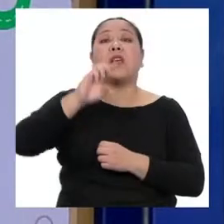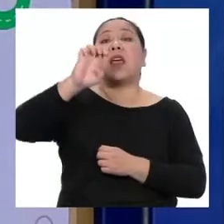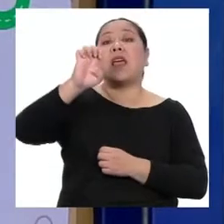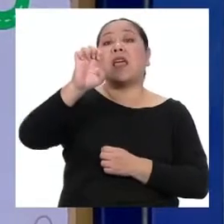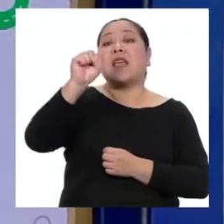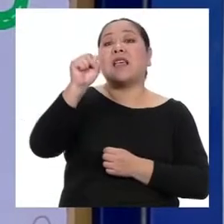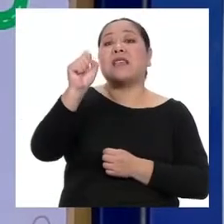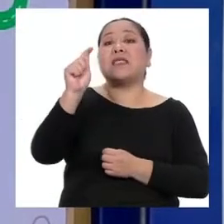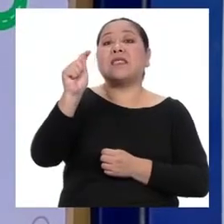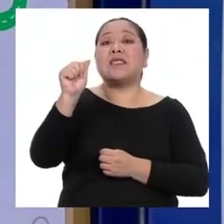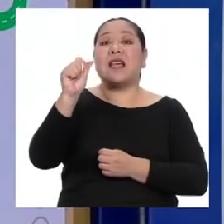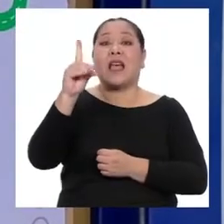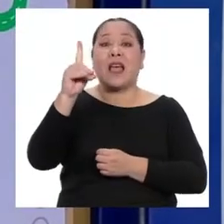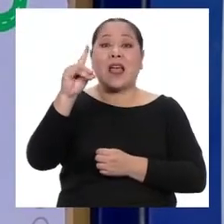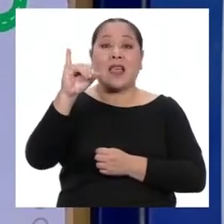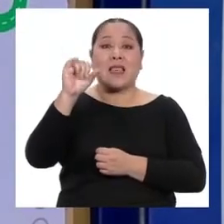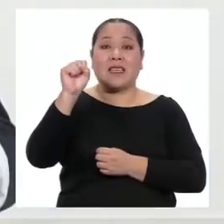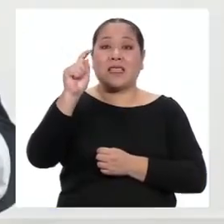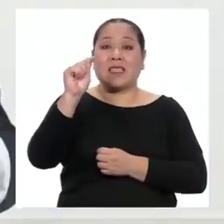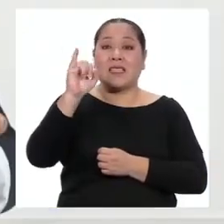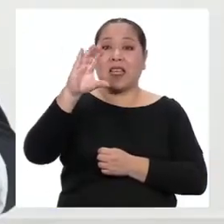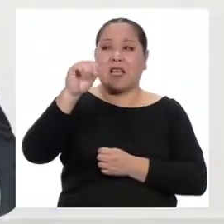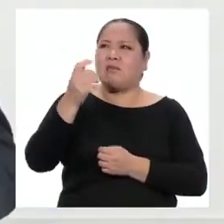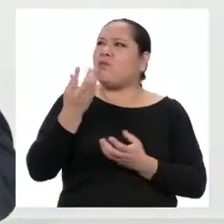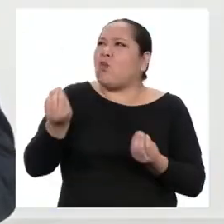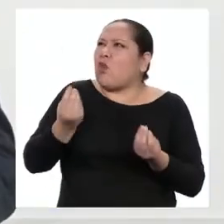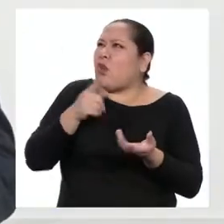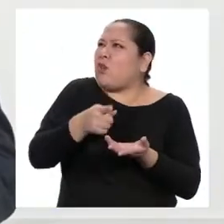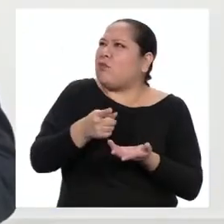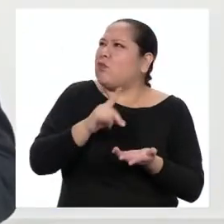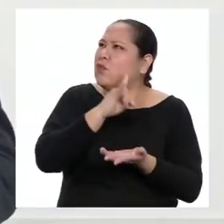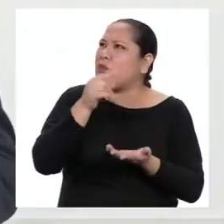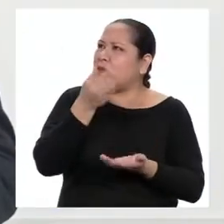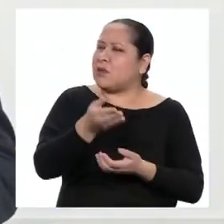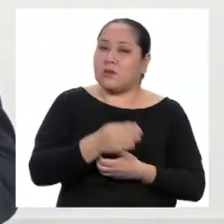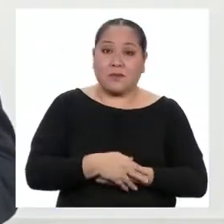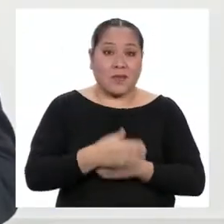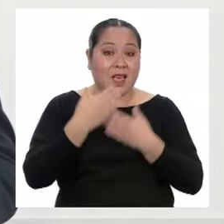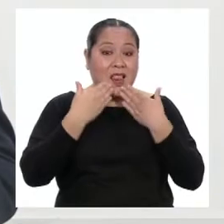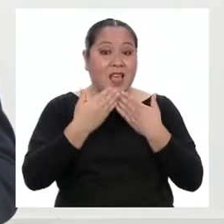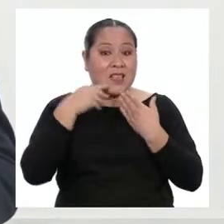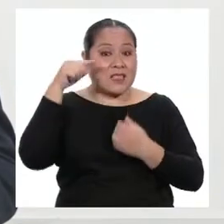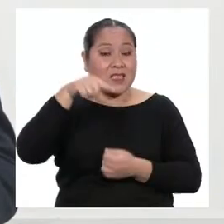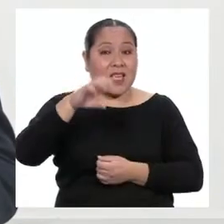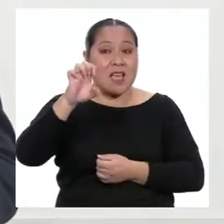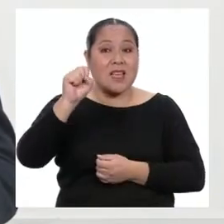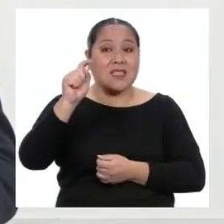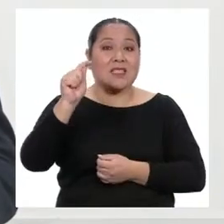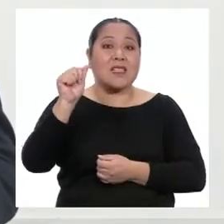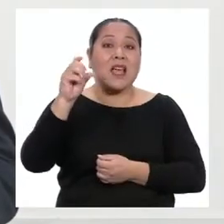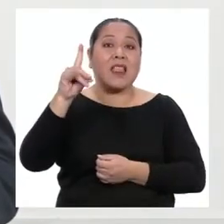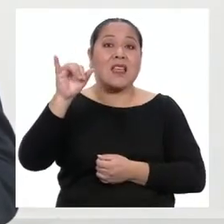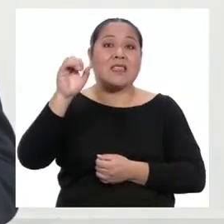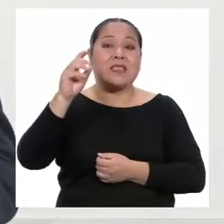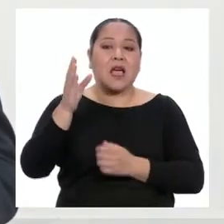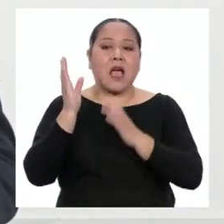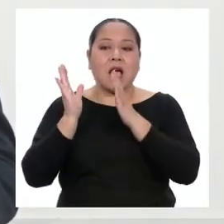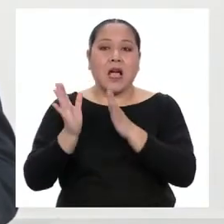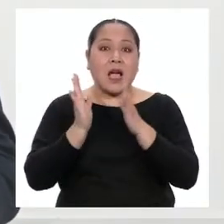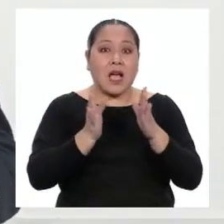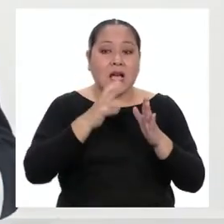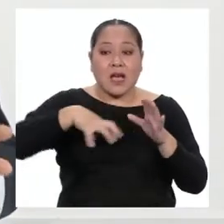¿Y para qué nos sirve la estadística? Gracias a la estadística podemos clasificar, organizar